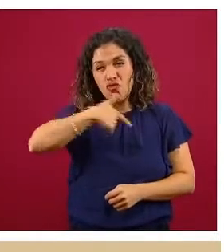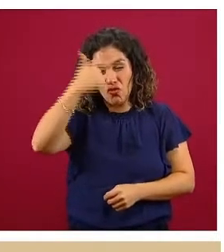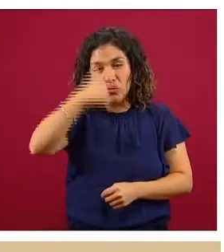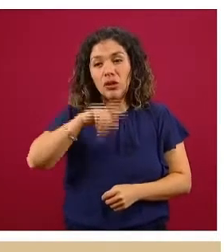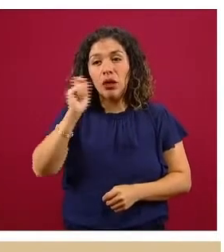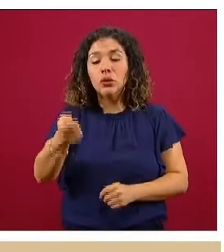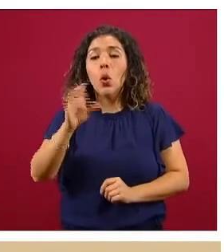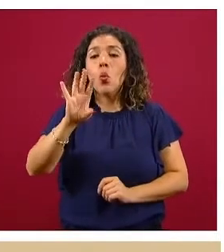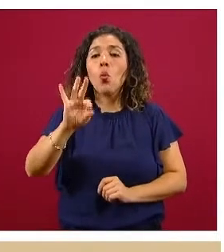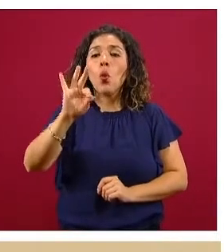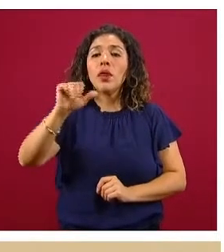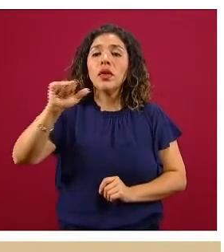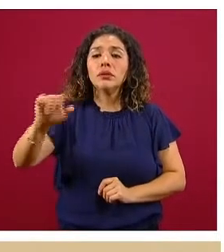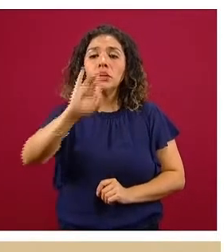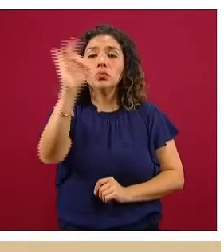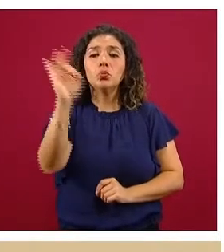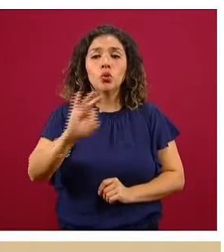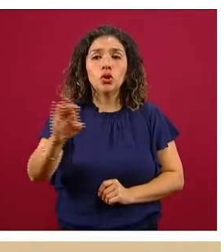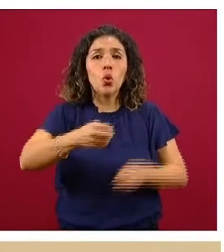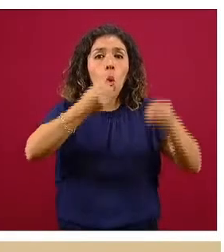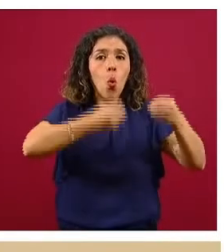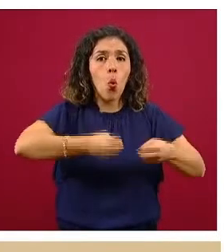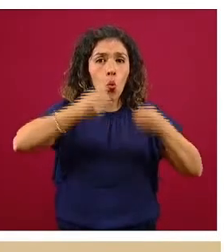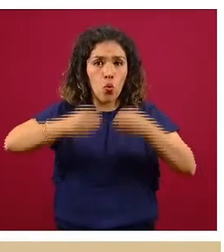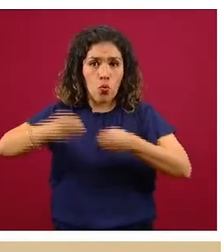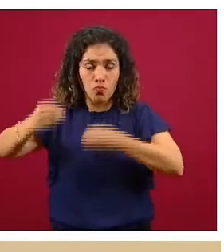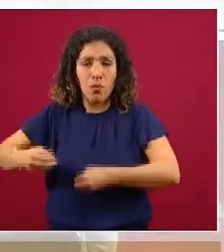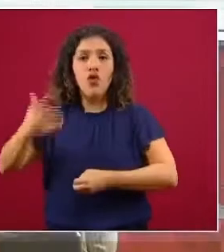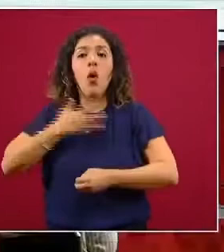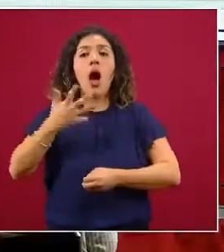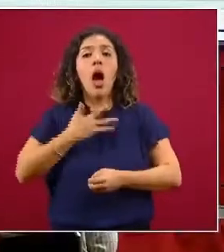del 46%, lo cual deja